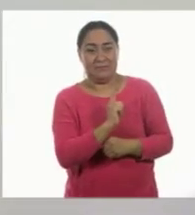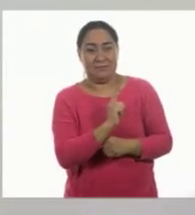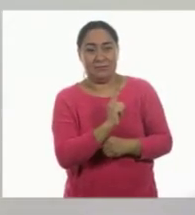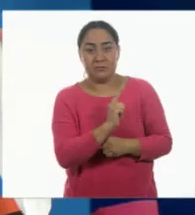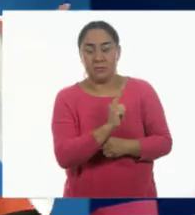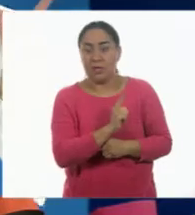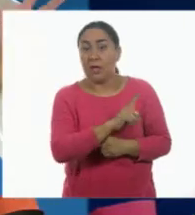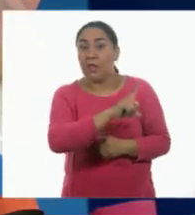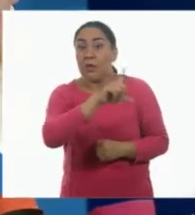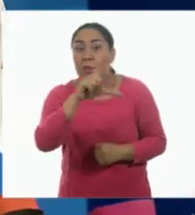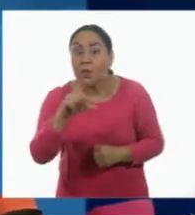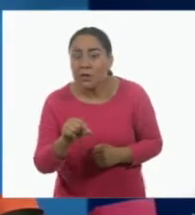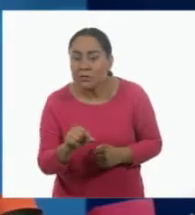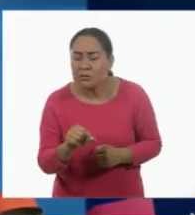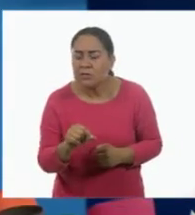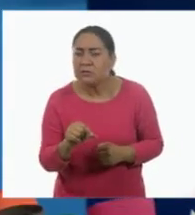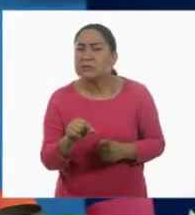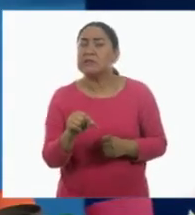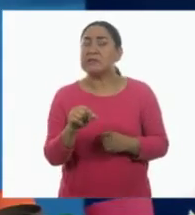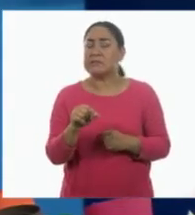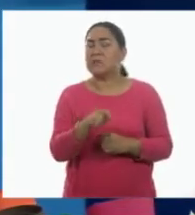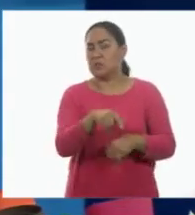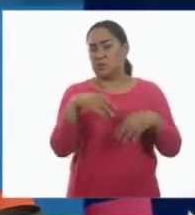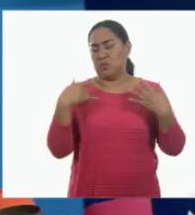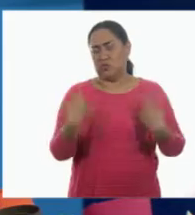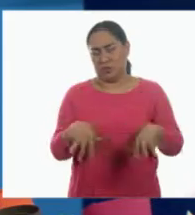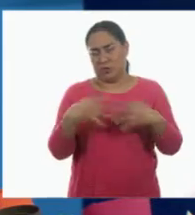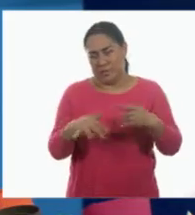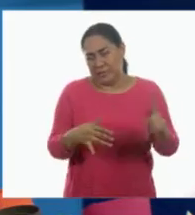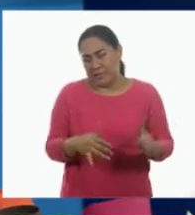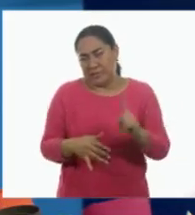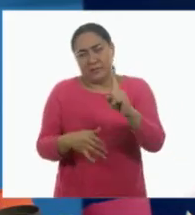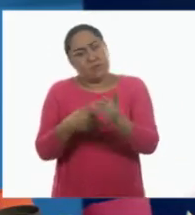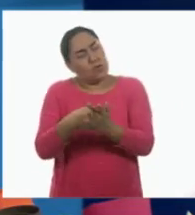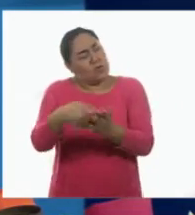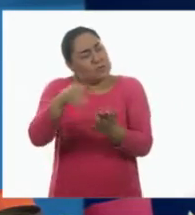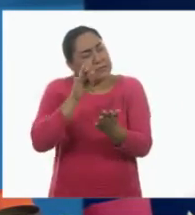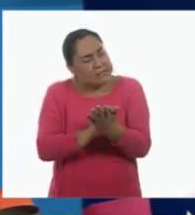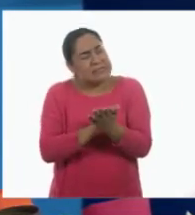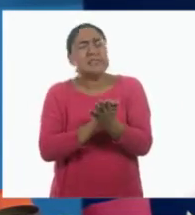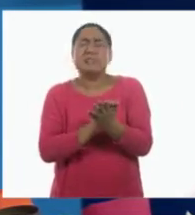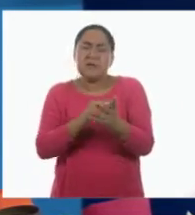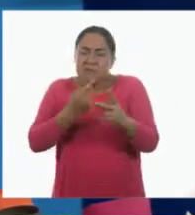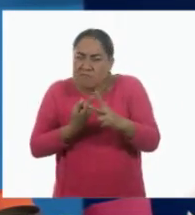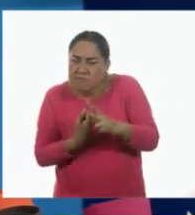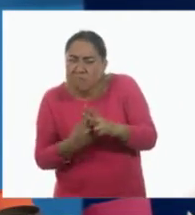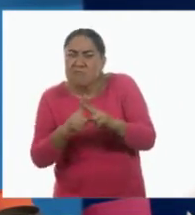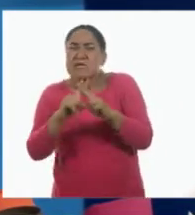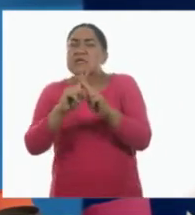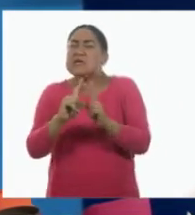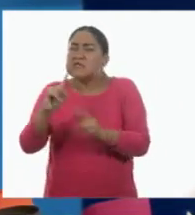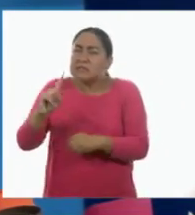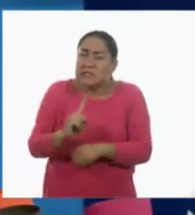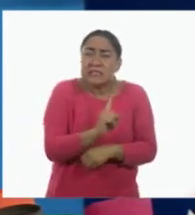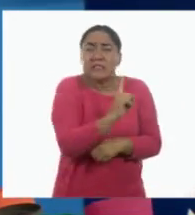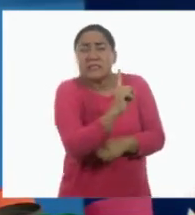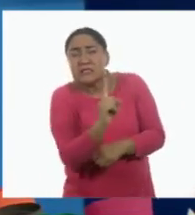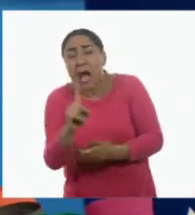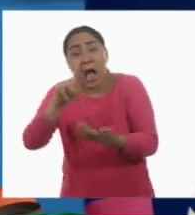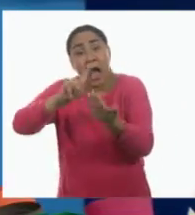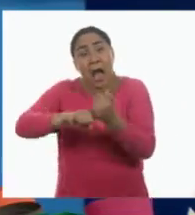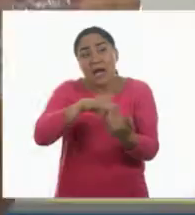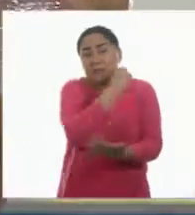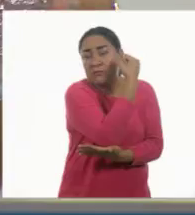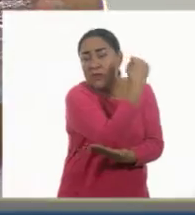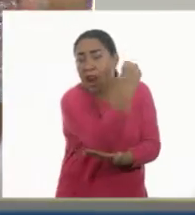Y entonces nuestro héroe empieza un viaje por la selva. Y